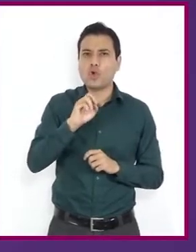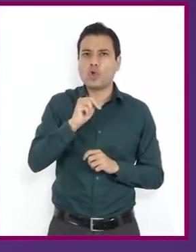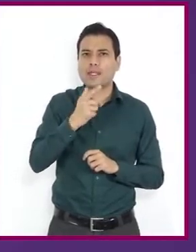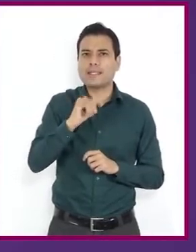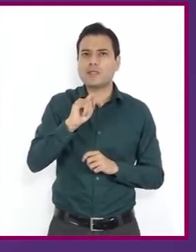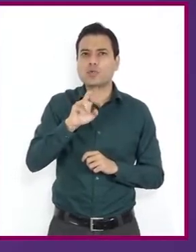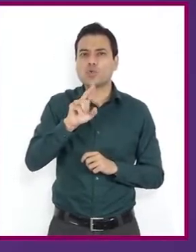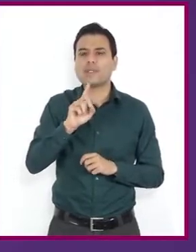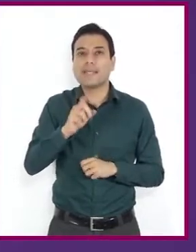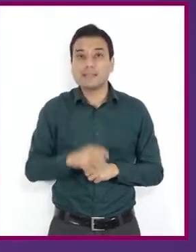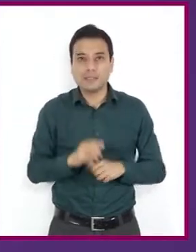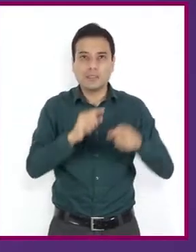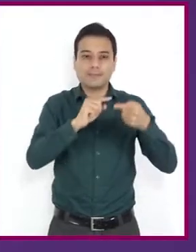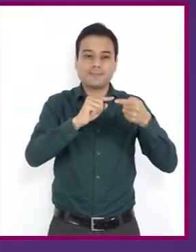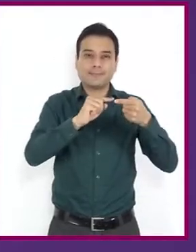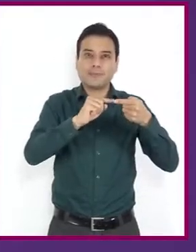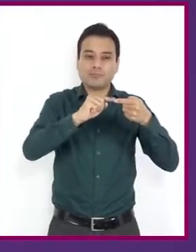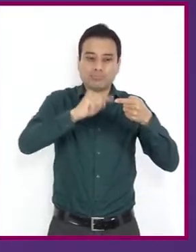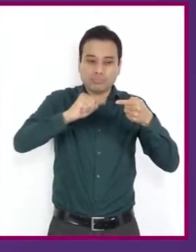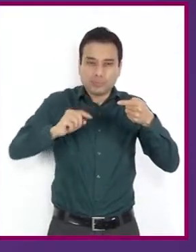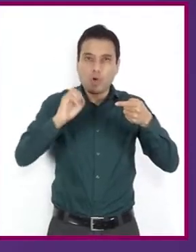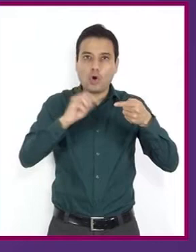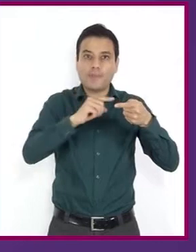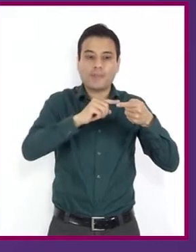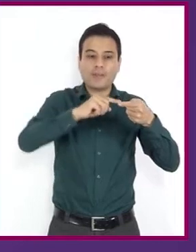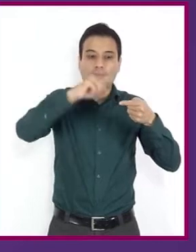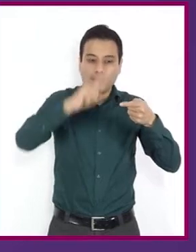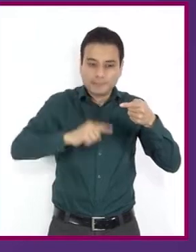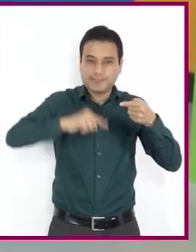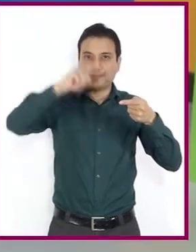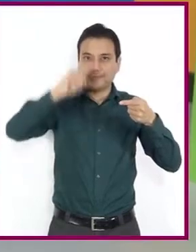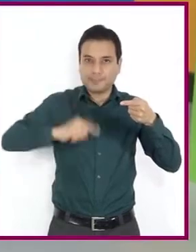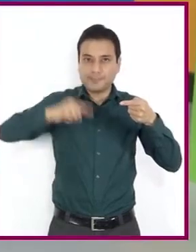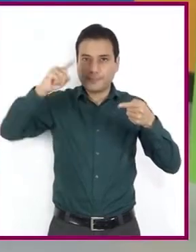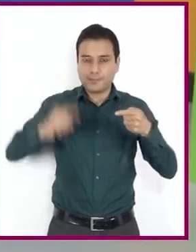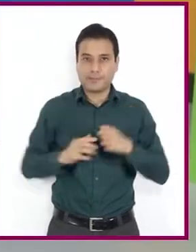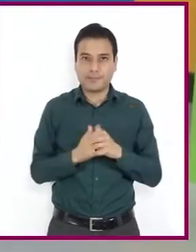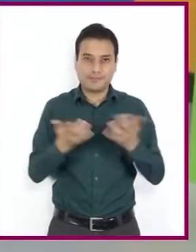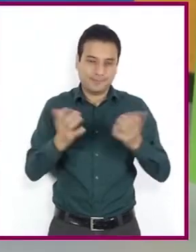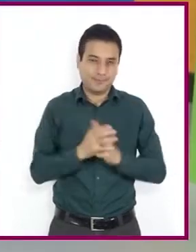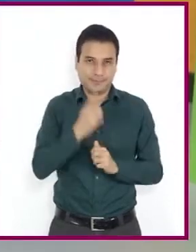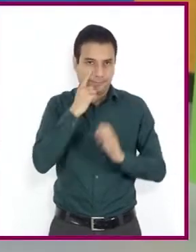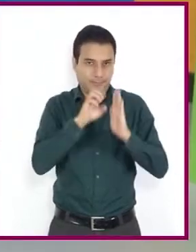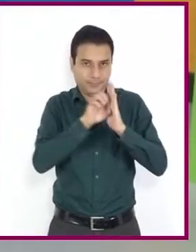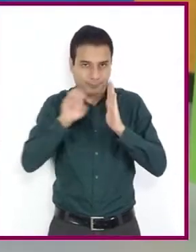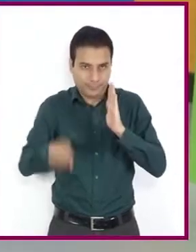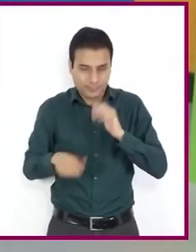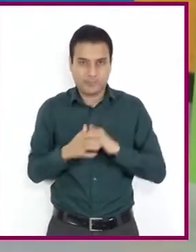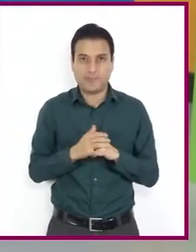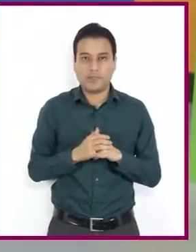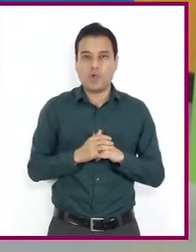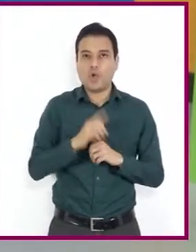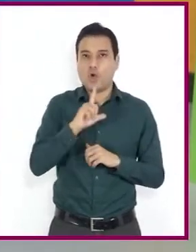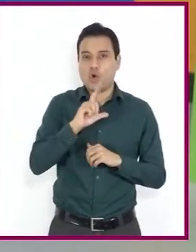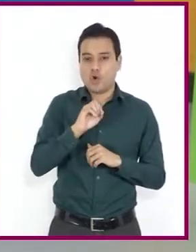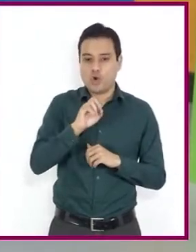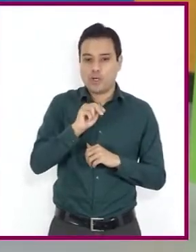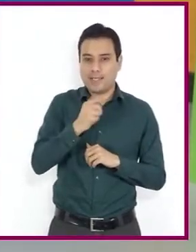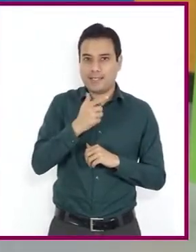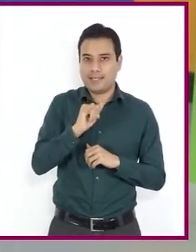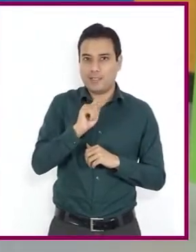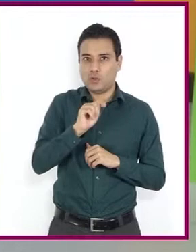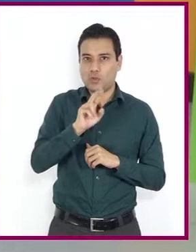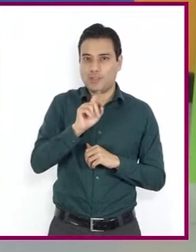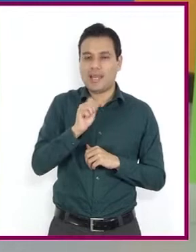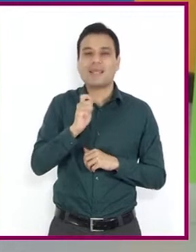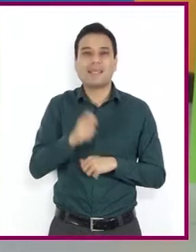crestas o dos valles consecutivos de la onda. En el caso de las ondas longitudinales, es la